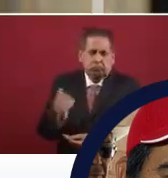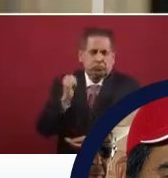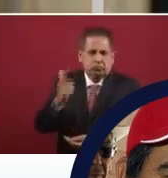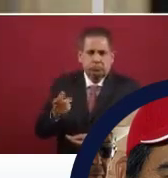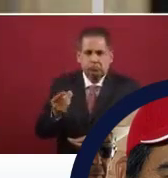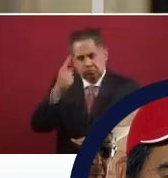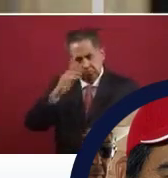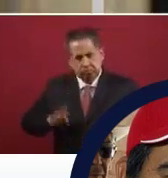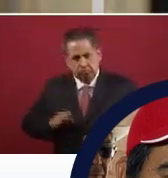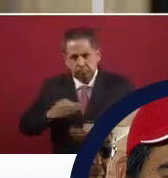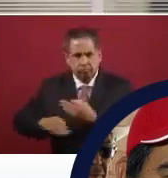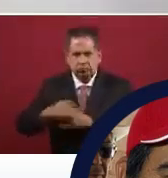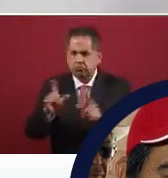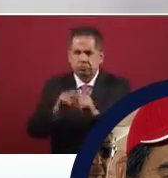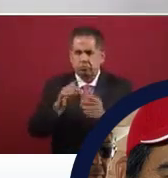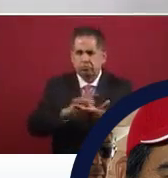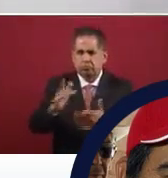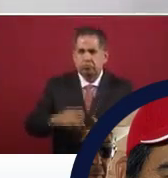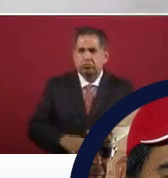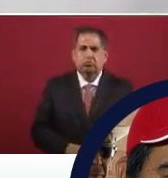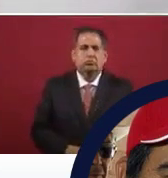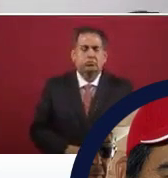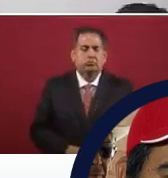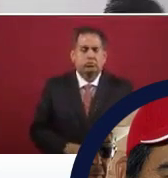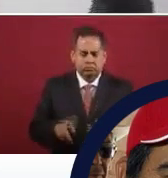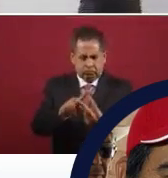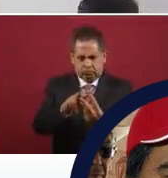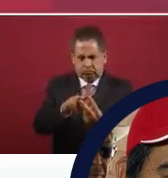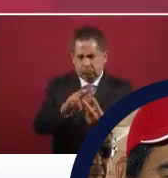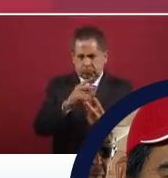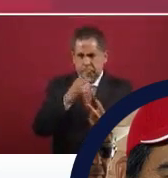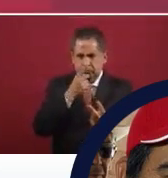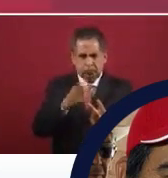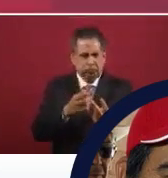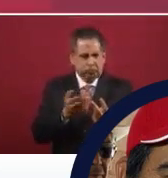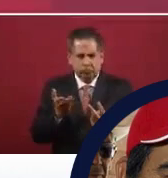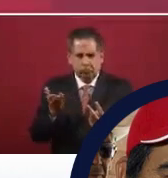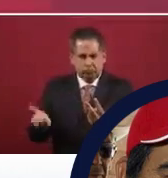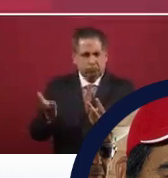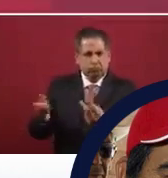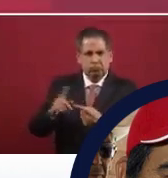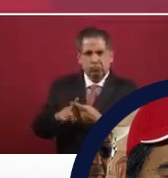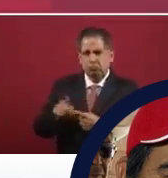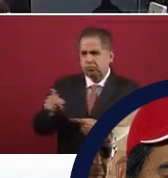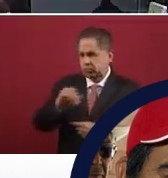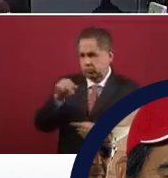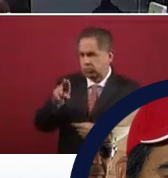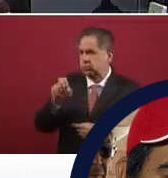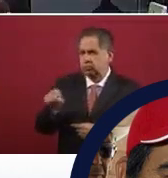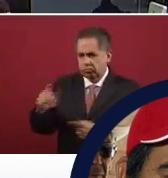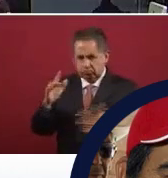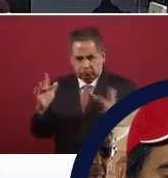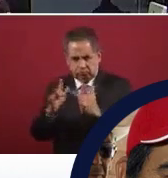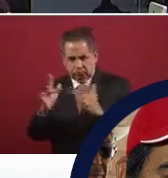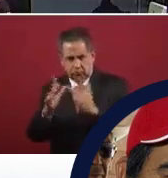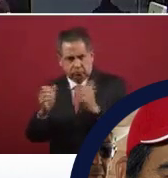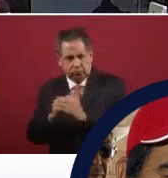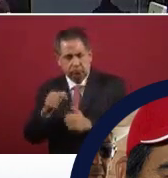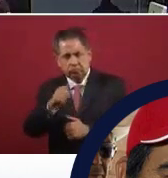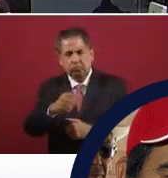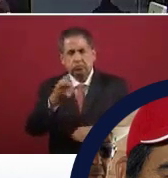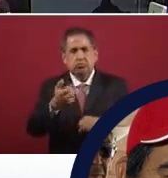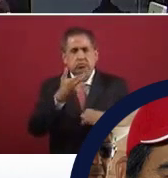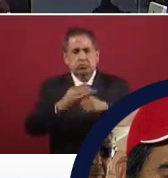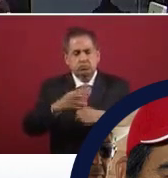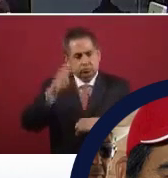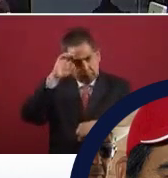dice ustedes, se rige bajo sus leyes propias, se tienen que respetar y por lo tanto tienen que respetar que no van a estar, no va a